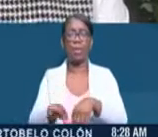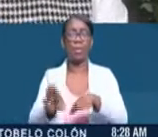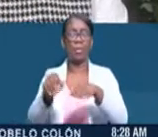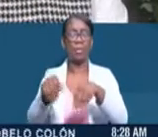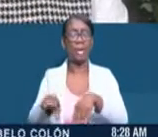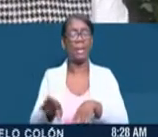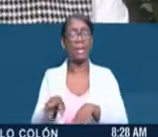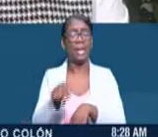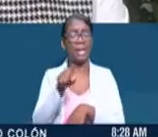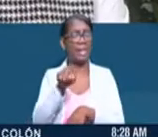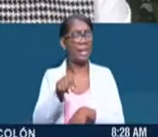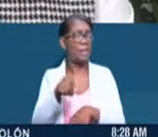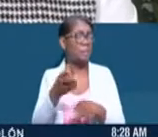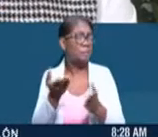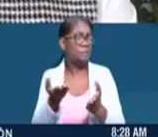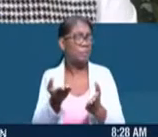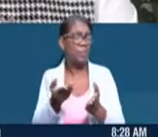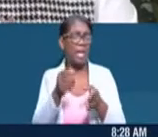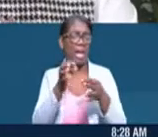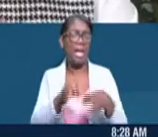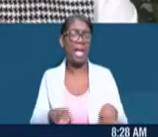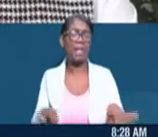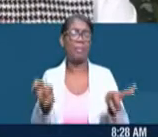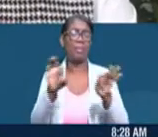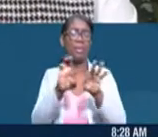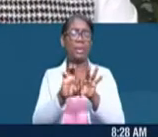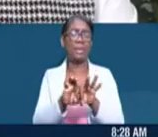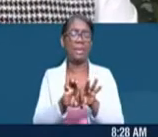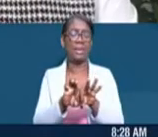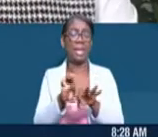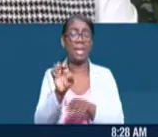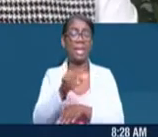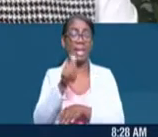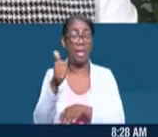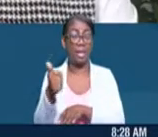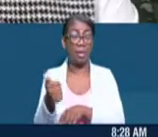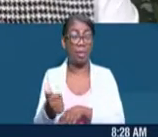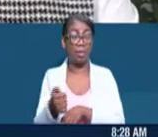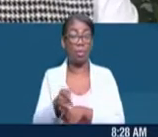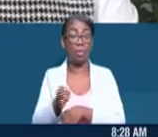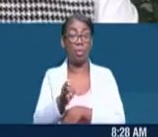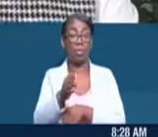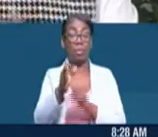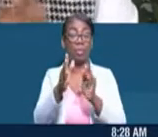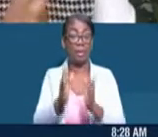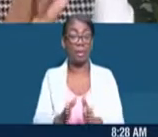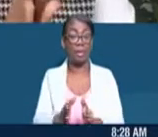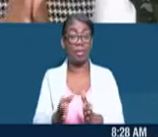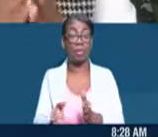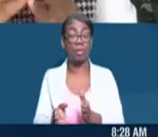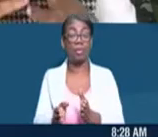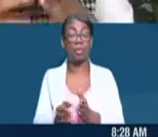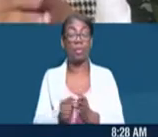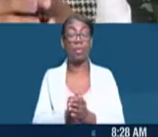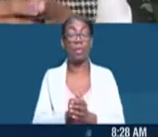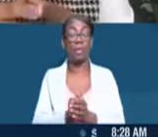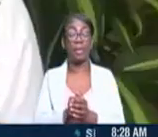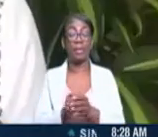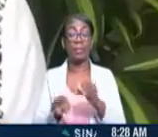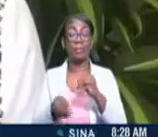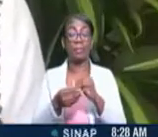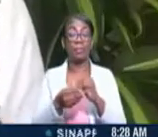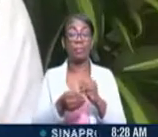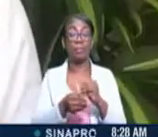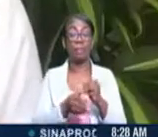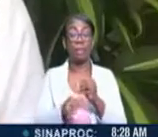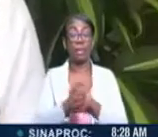ese rol y sobre todo la importancia que otros pescadores también se sumen. Bueno, el pez león es